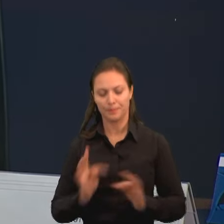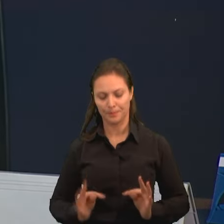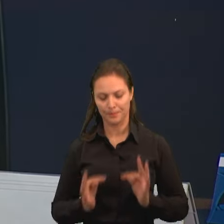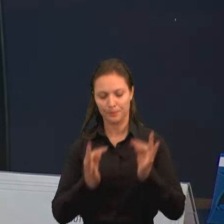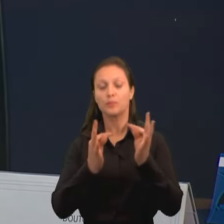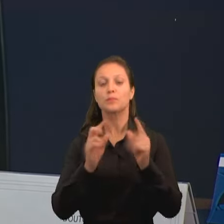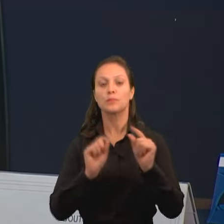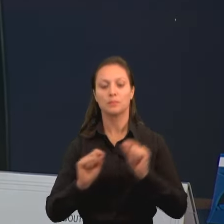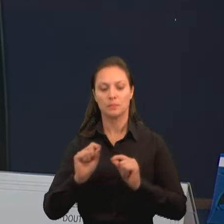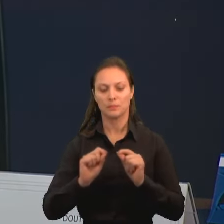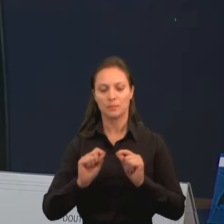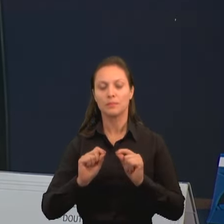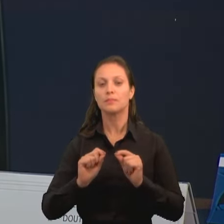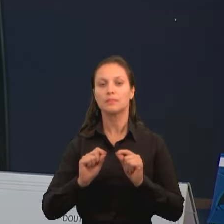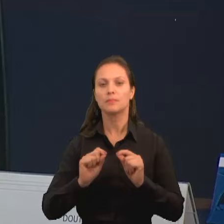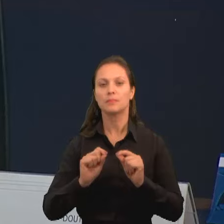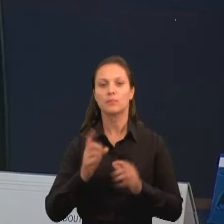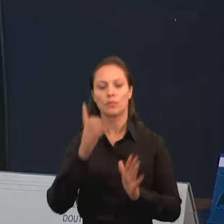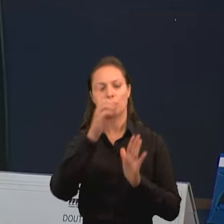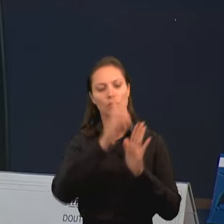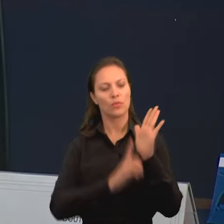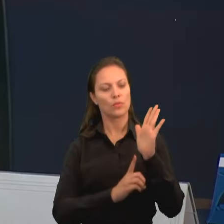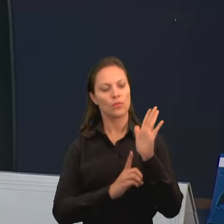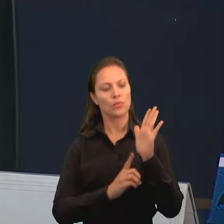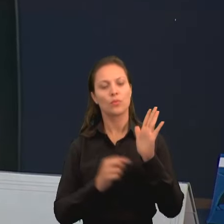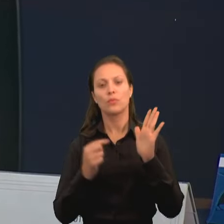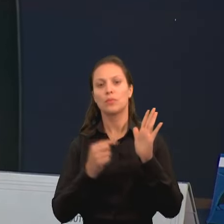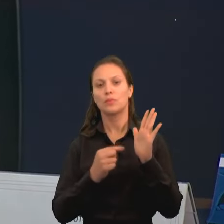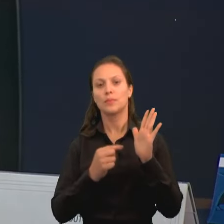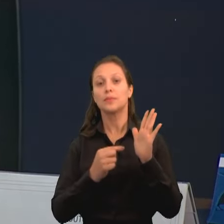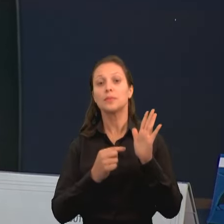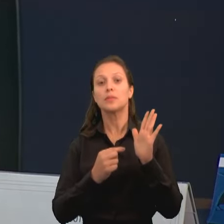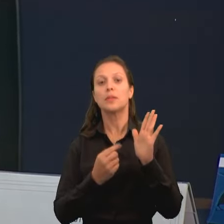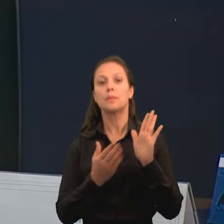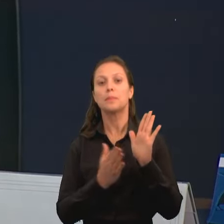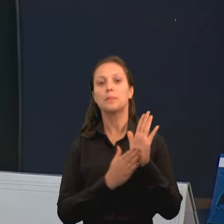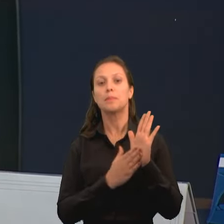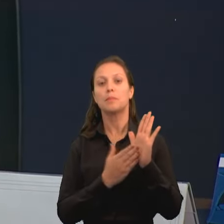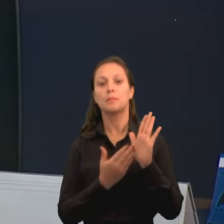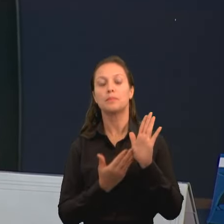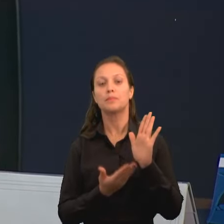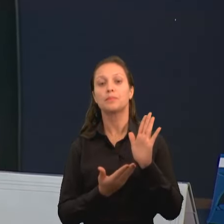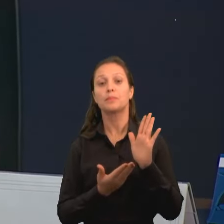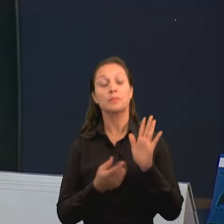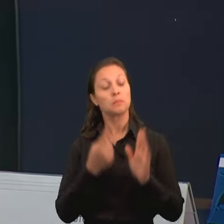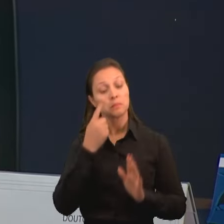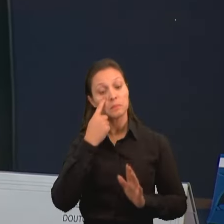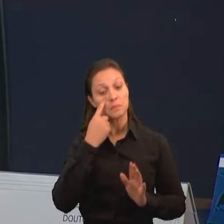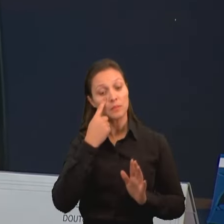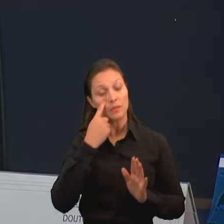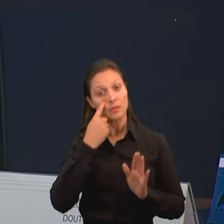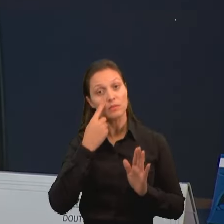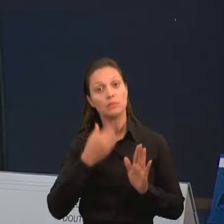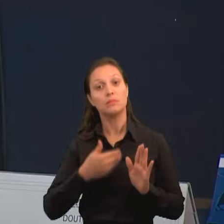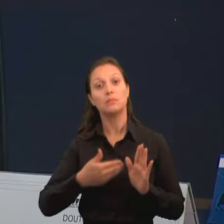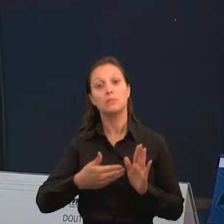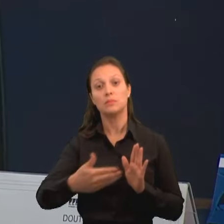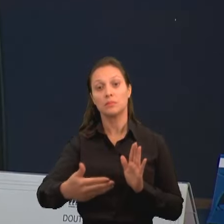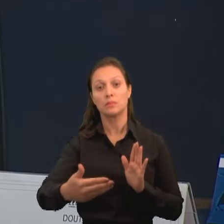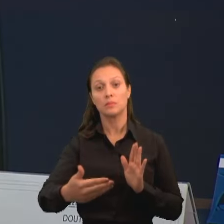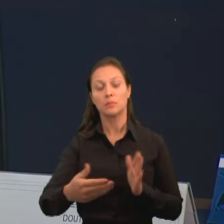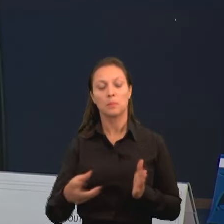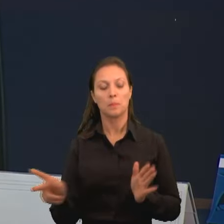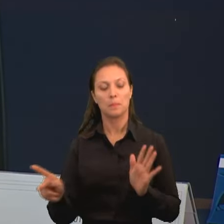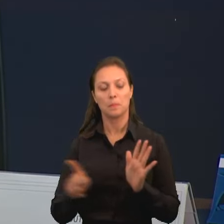estas tecnologías para que estos derechos sustanciales que tenemos en la práctica sean